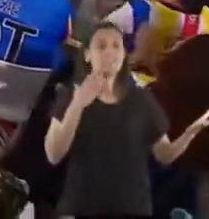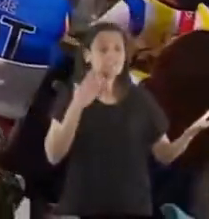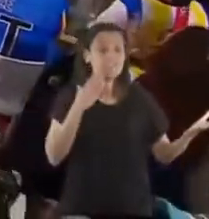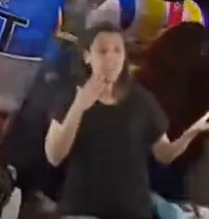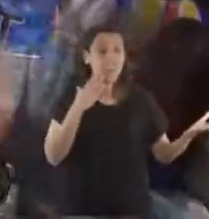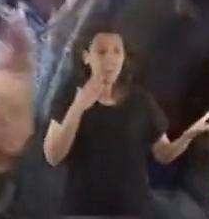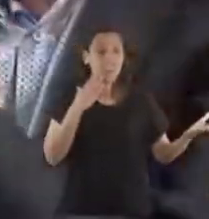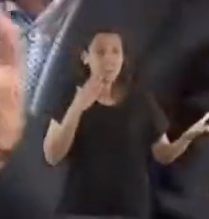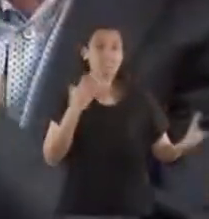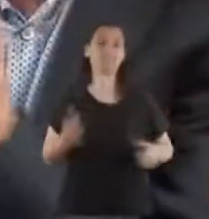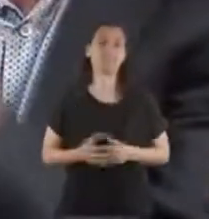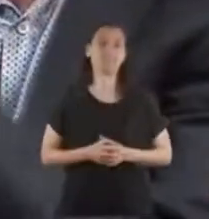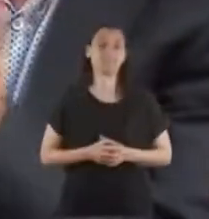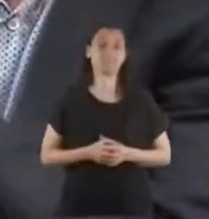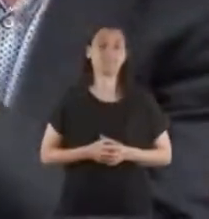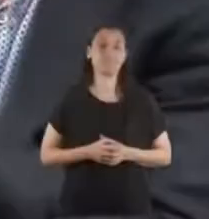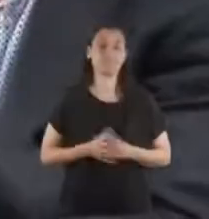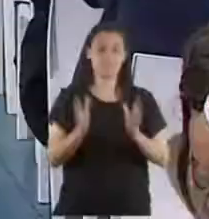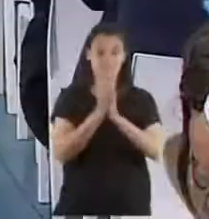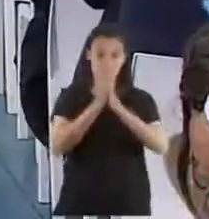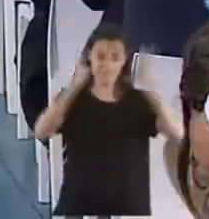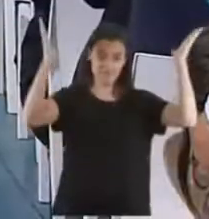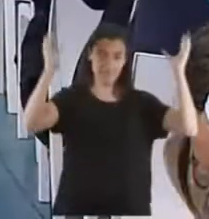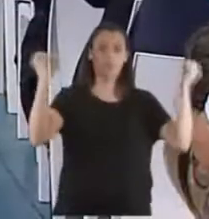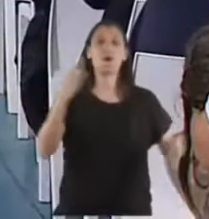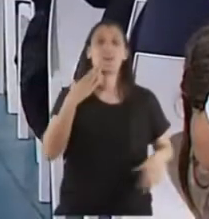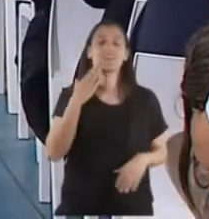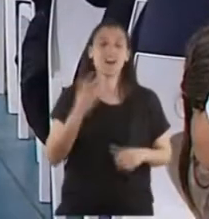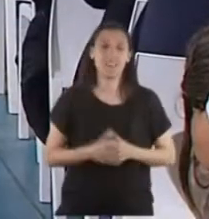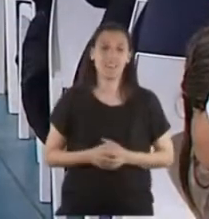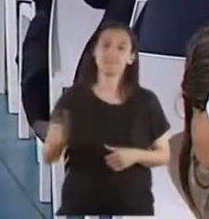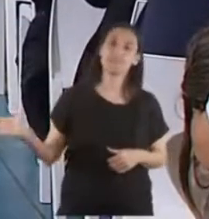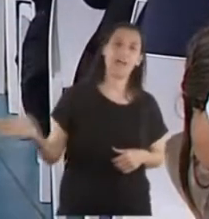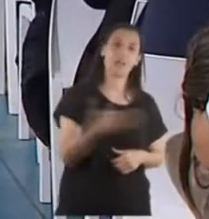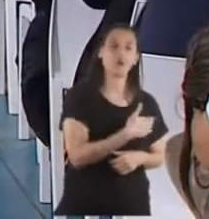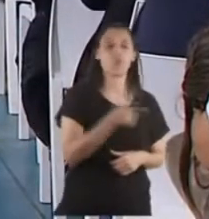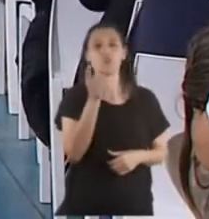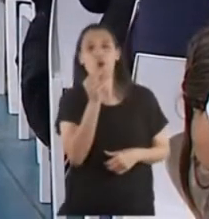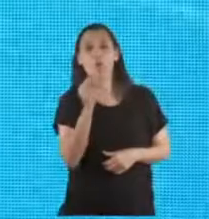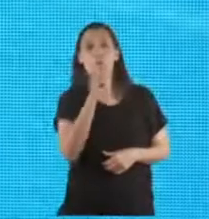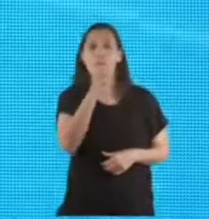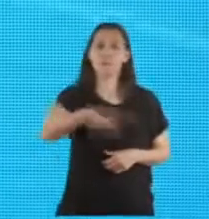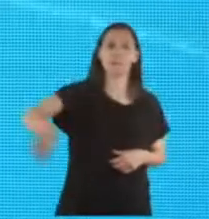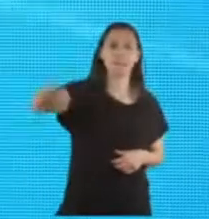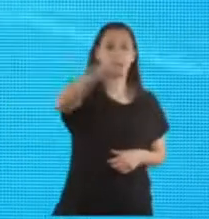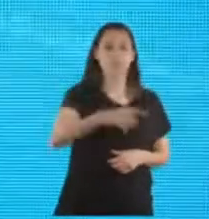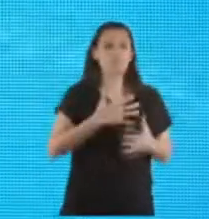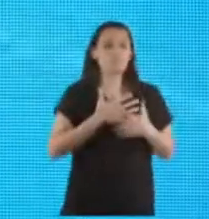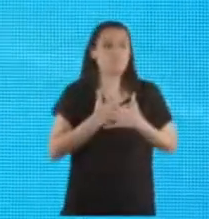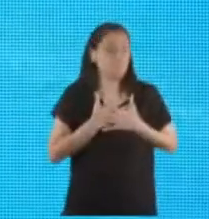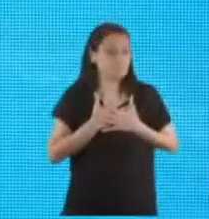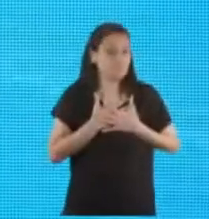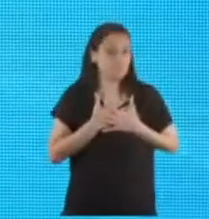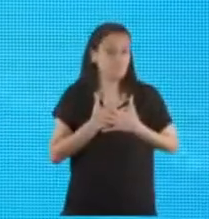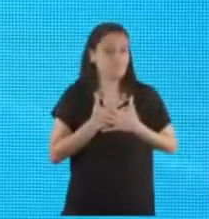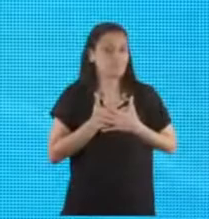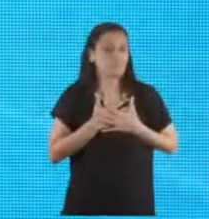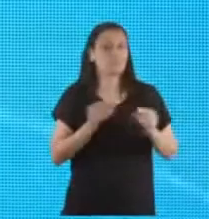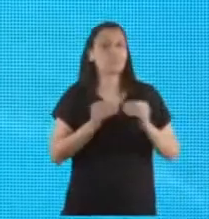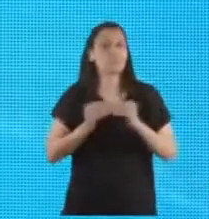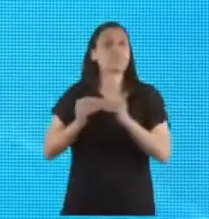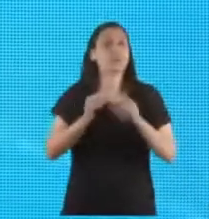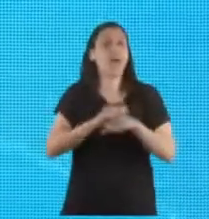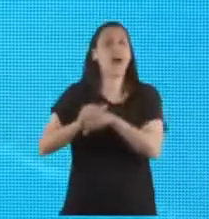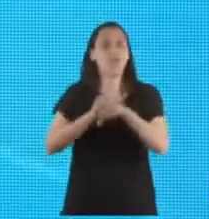Muy buenas tardes. Muy buenas tardes a todos y todas, queridos amigos